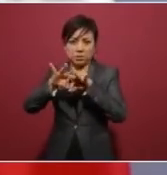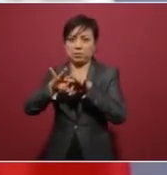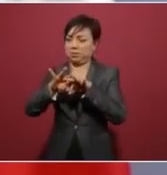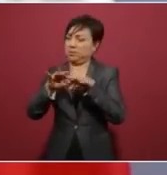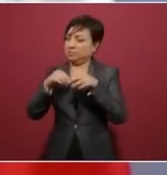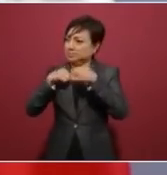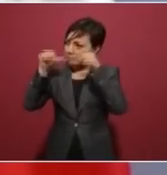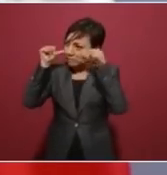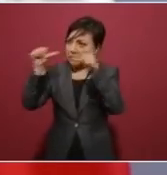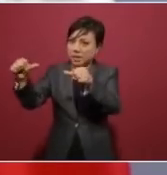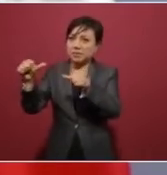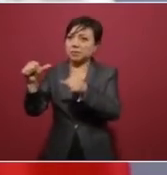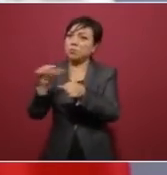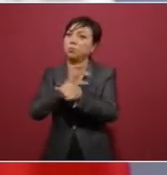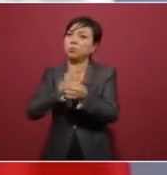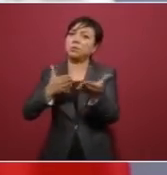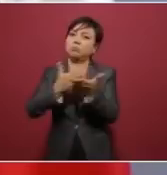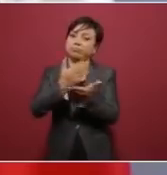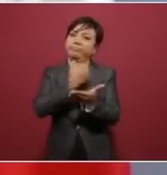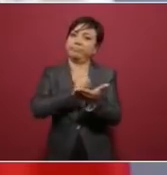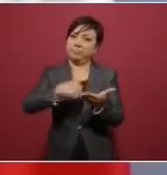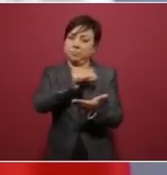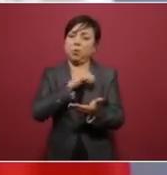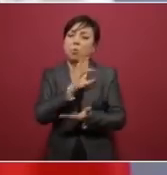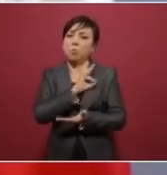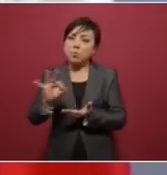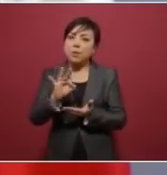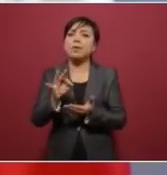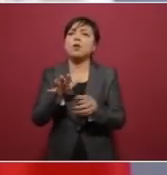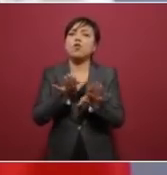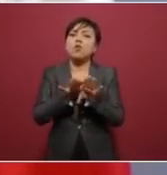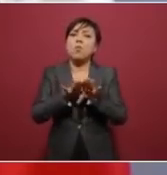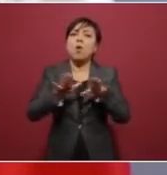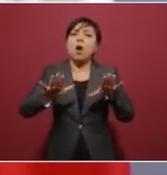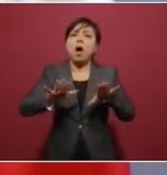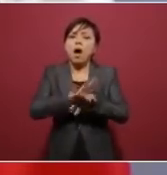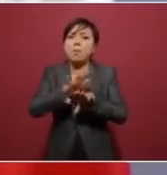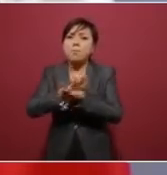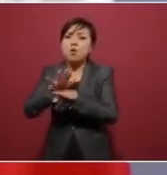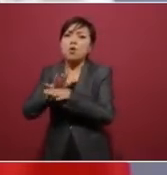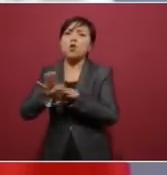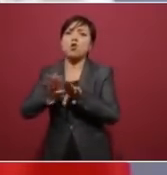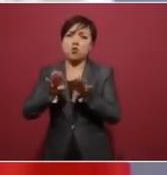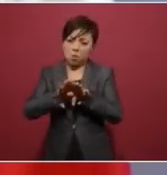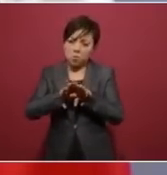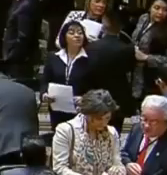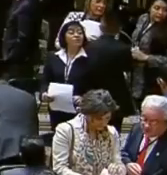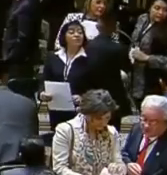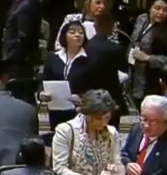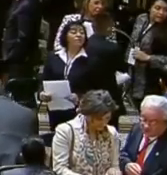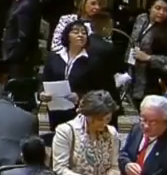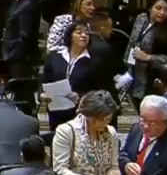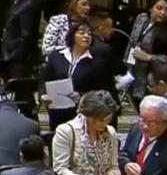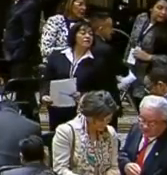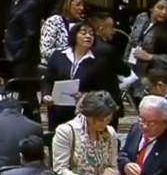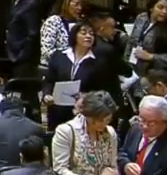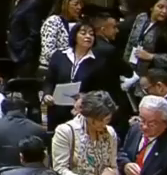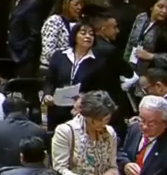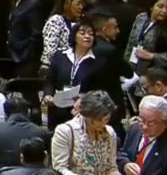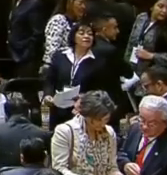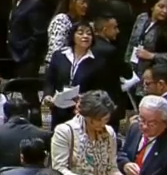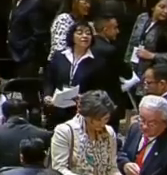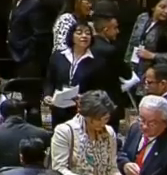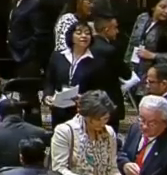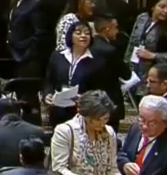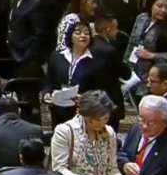Vamos, desde luego, a hacerlo con la participación de los gobiernos estatales. Durante el